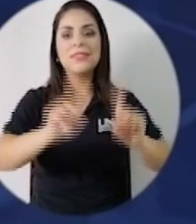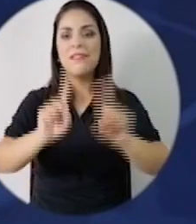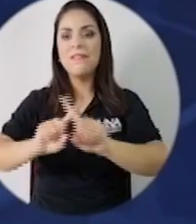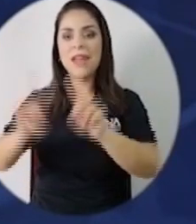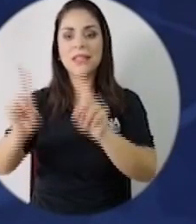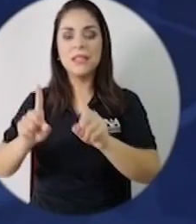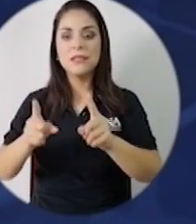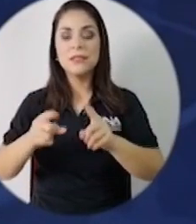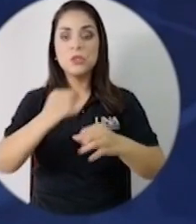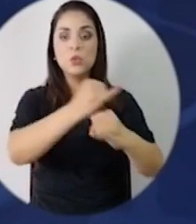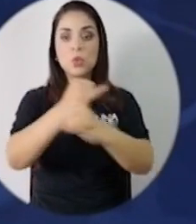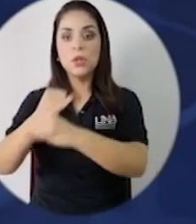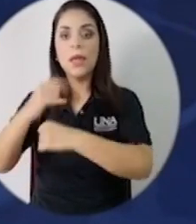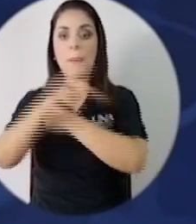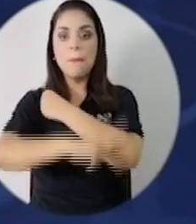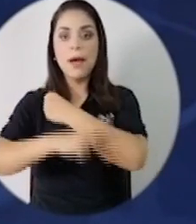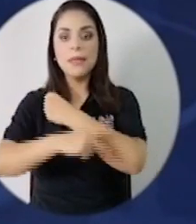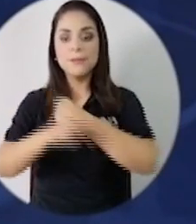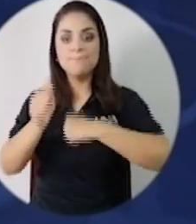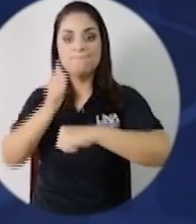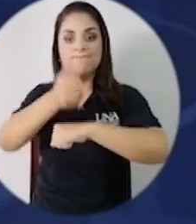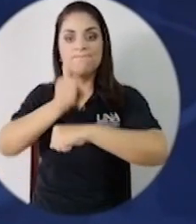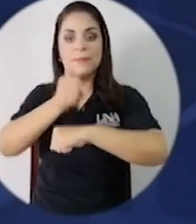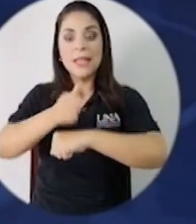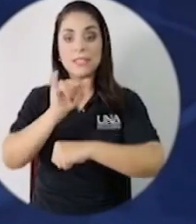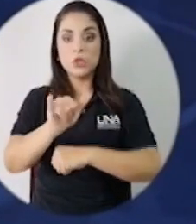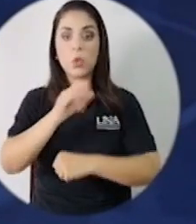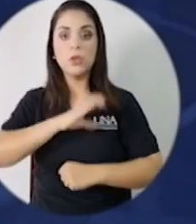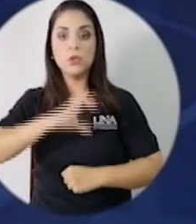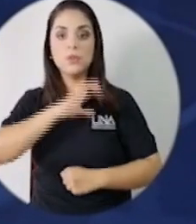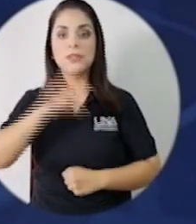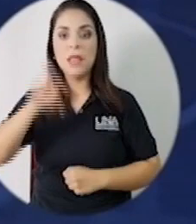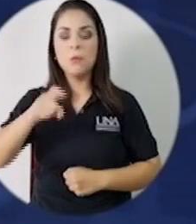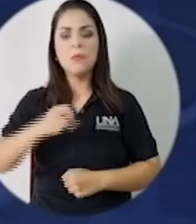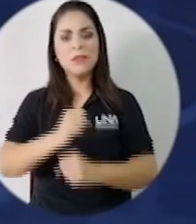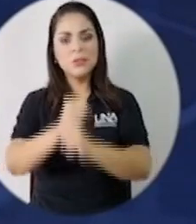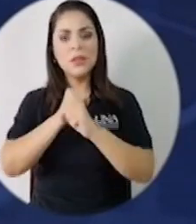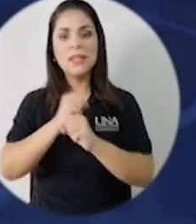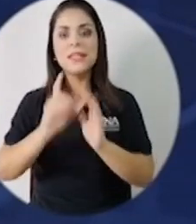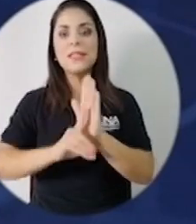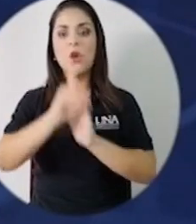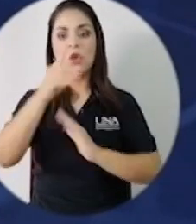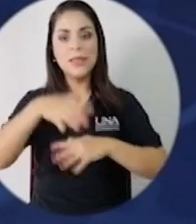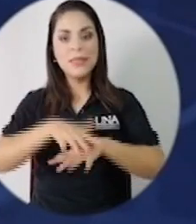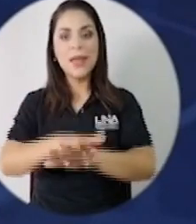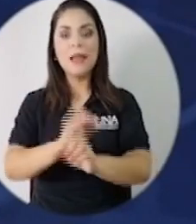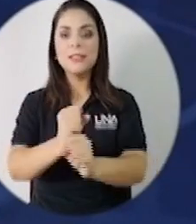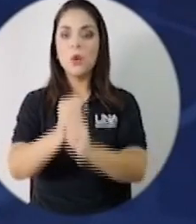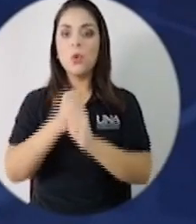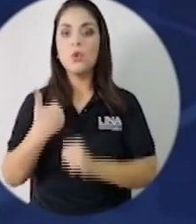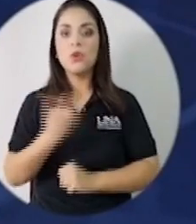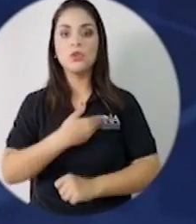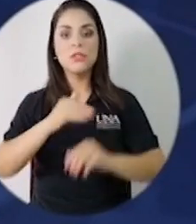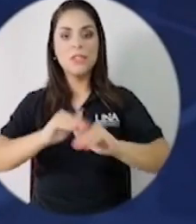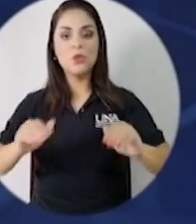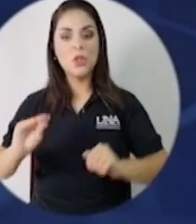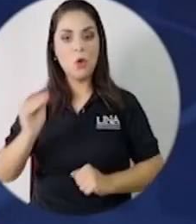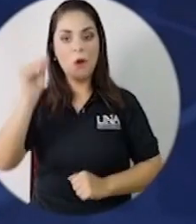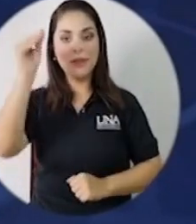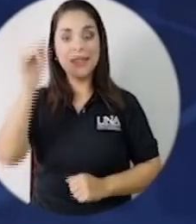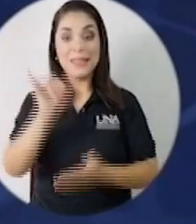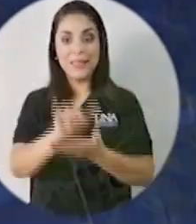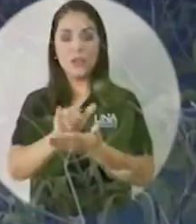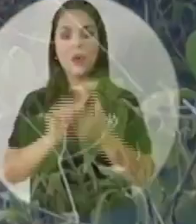diferentes estamentos del país en la generación de esas condiciones que necesitamos para garantizar el desarrollo integral y seguro de nuestros niños,